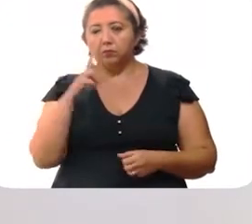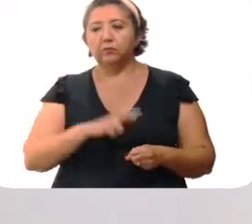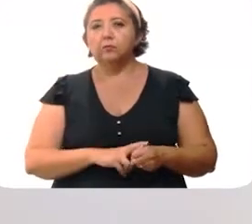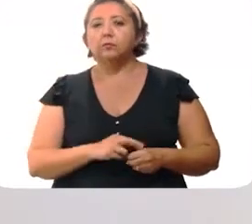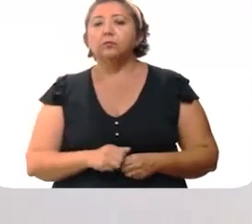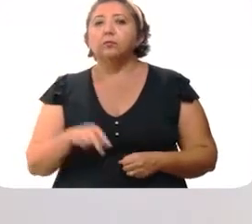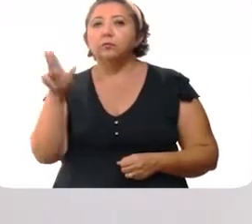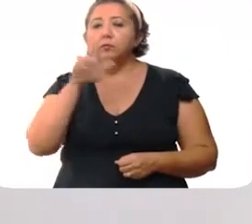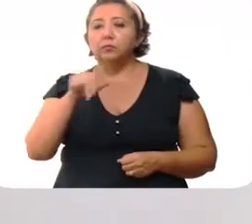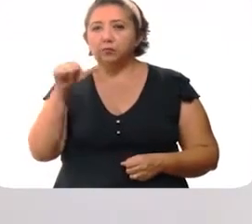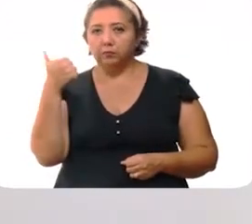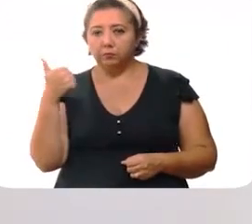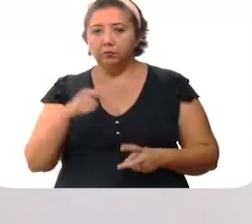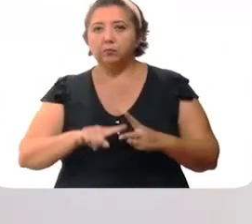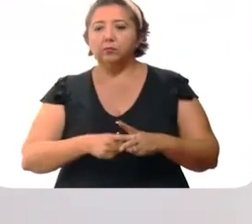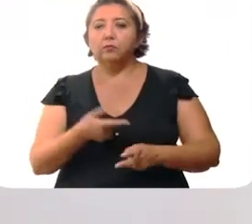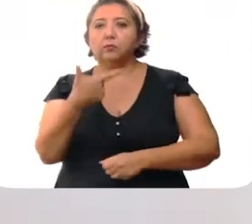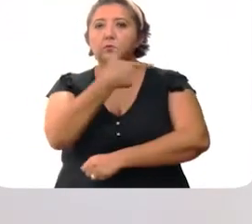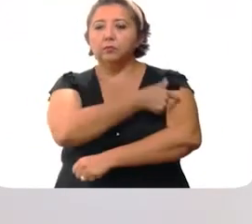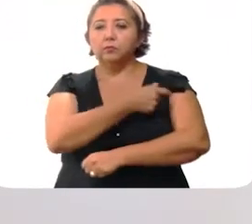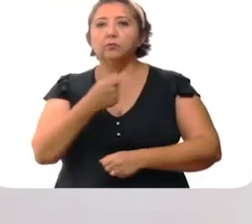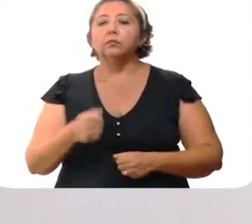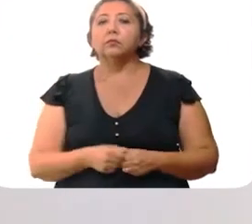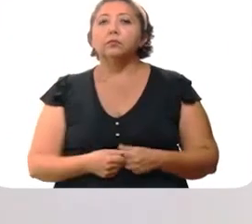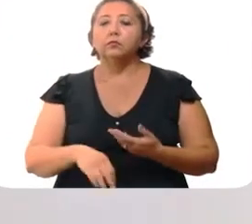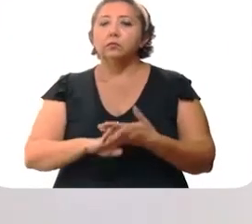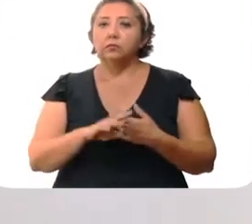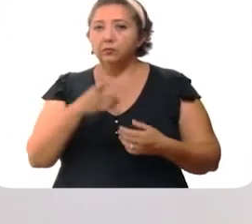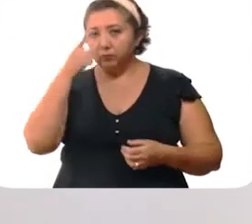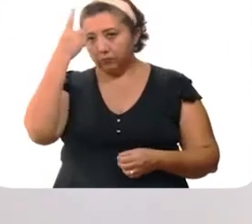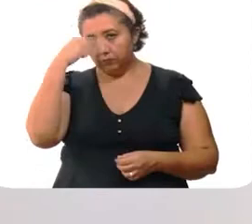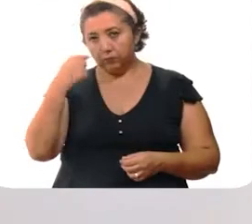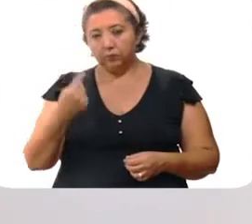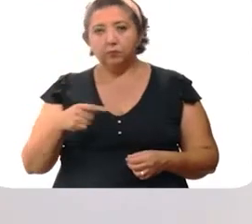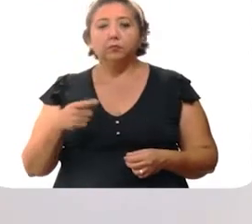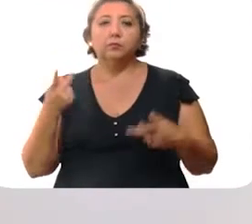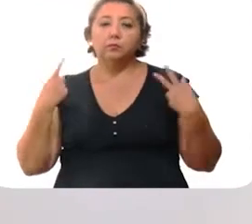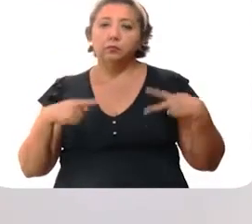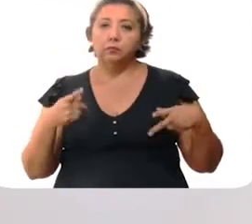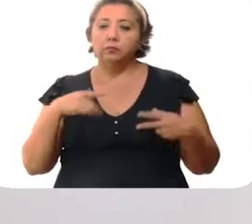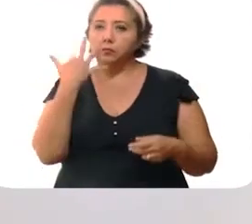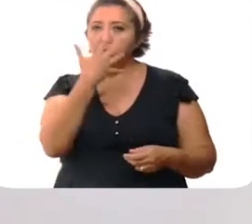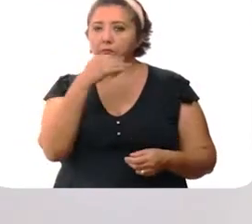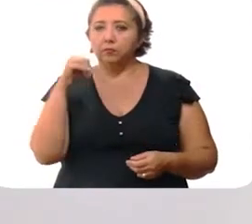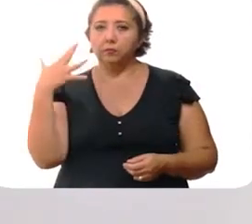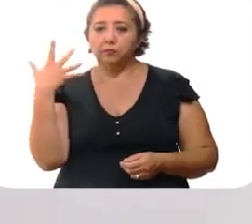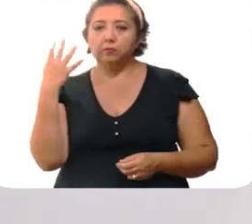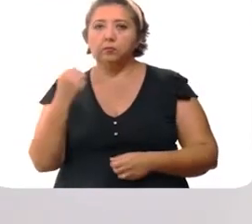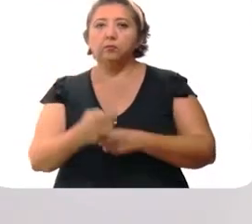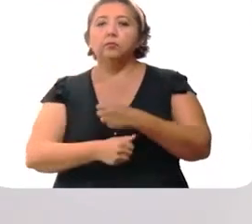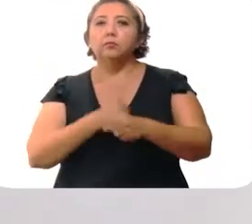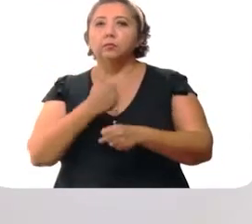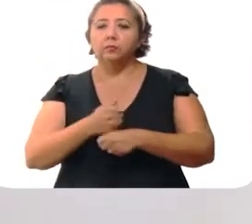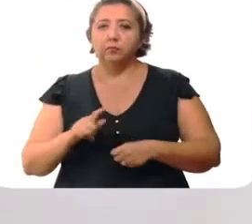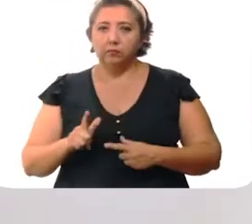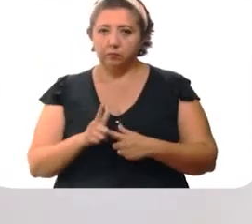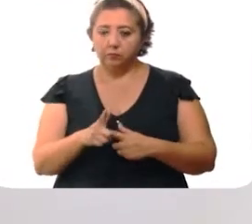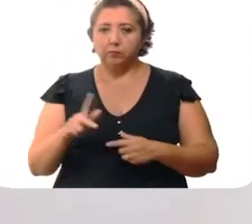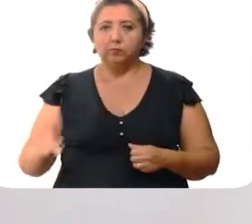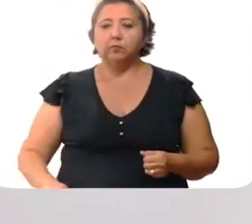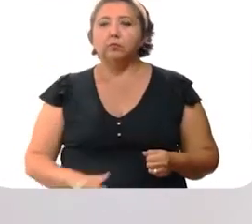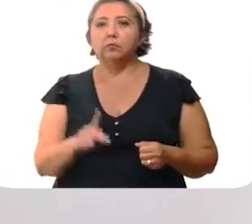El martes 11 se inició la aplicación de las vacunas contra el coronavirus para personas de 50 a 59 años de edad en los siguientes